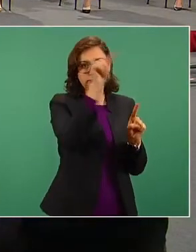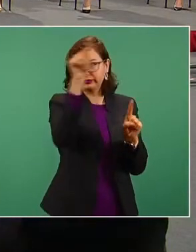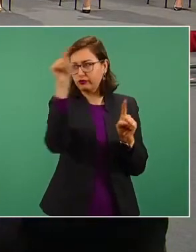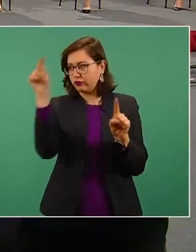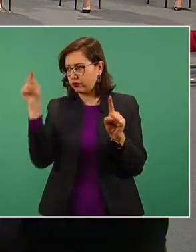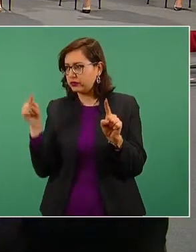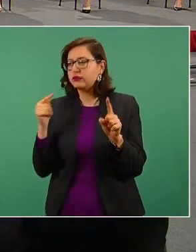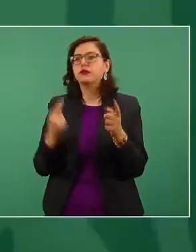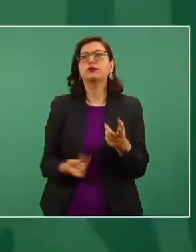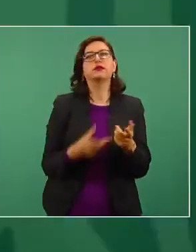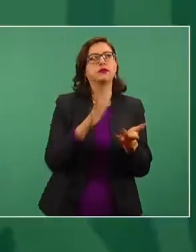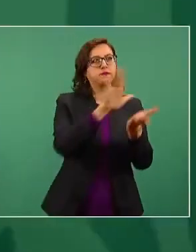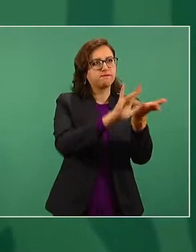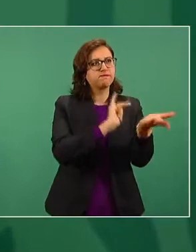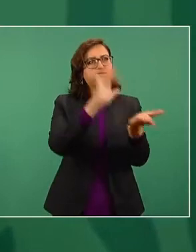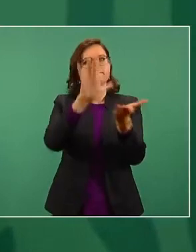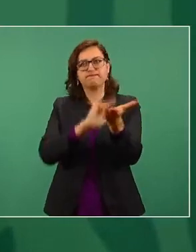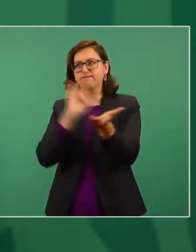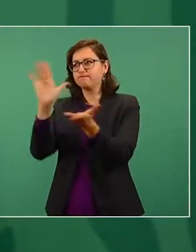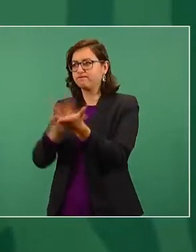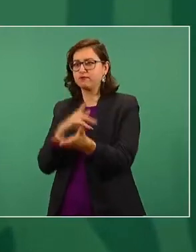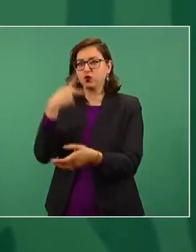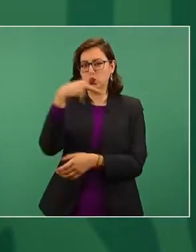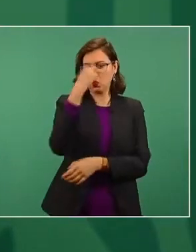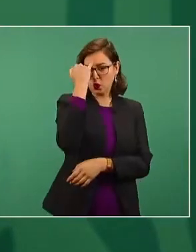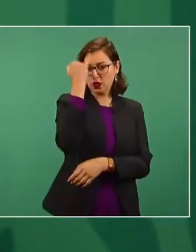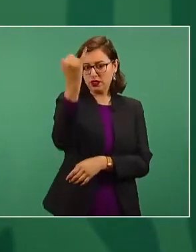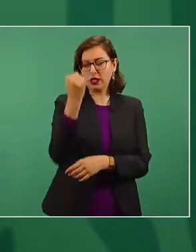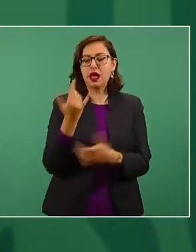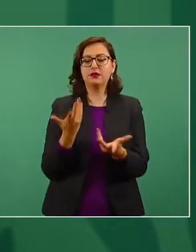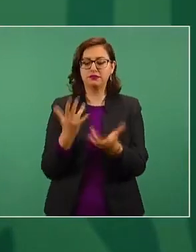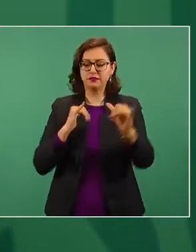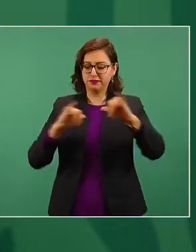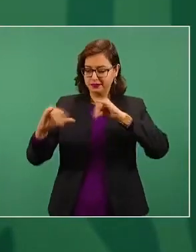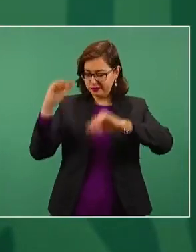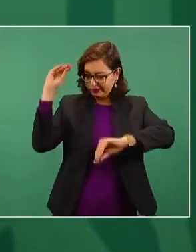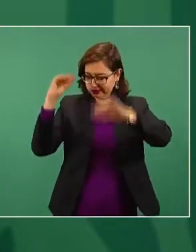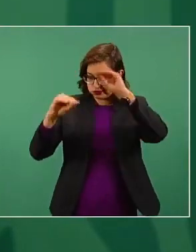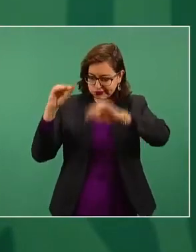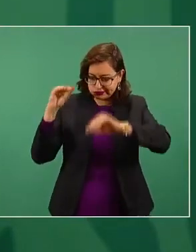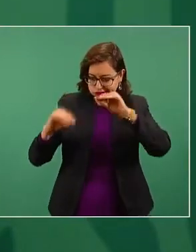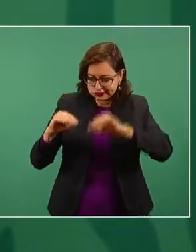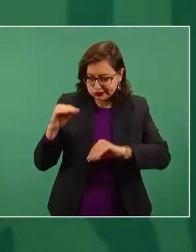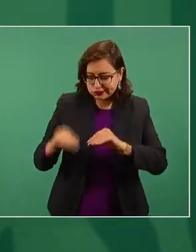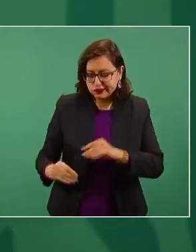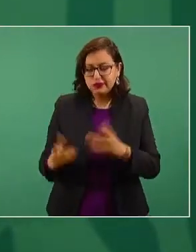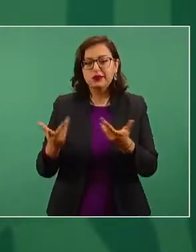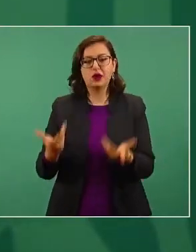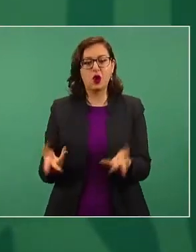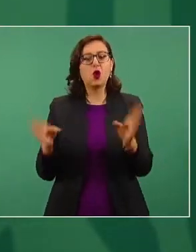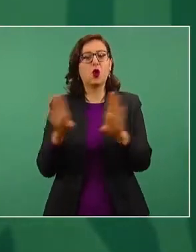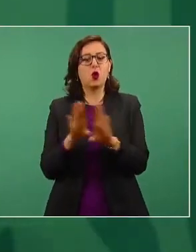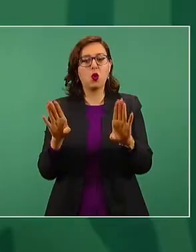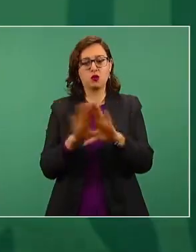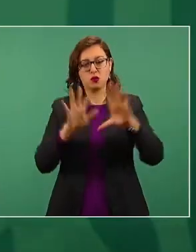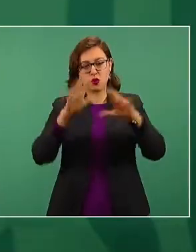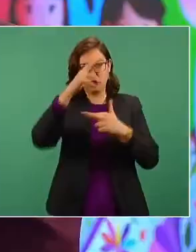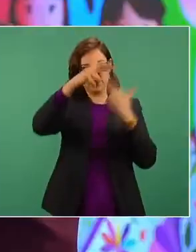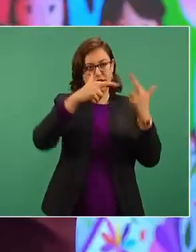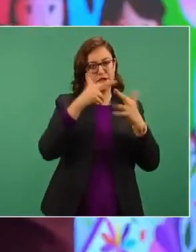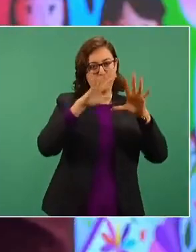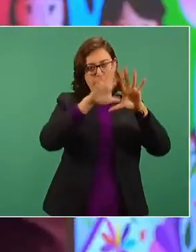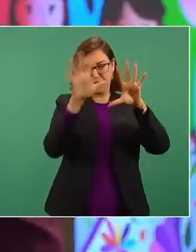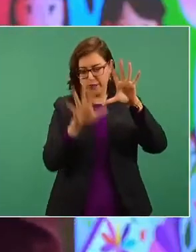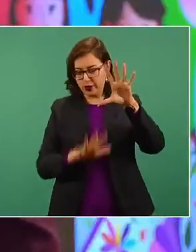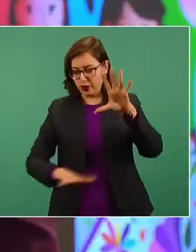las mujeres y que gira alrededor de 6 ejes que busca mejorar sustancialmente su vida: